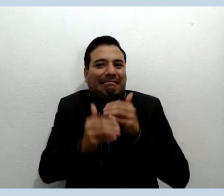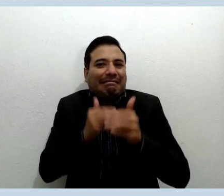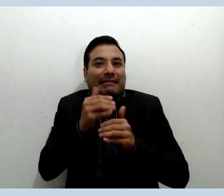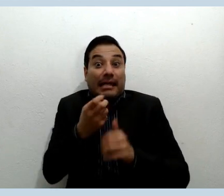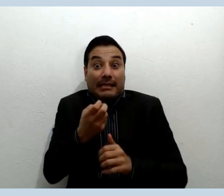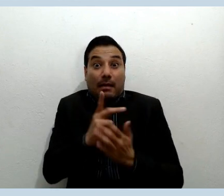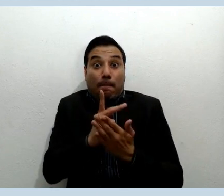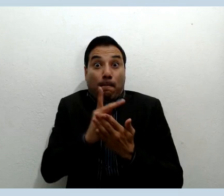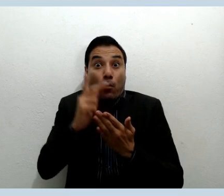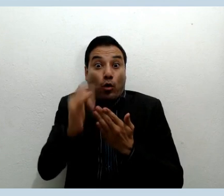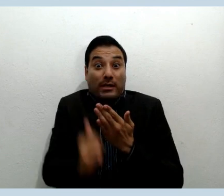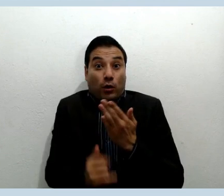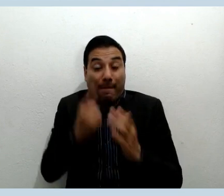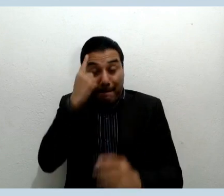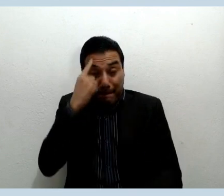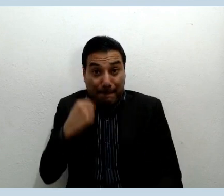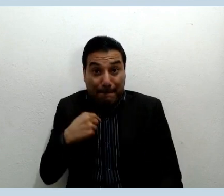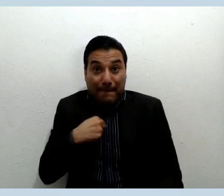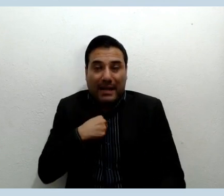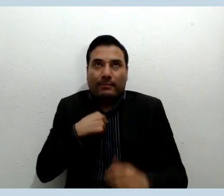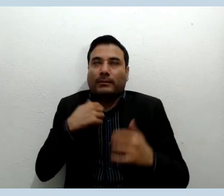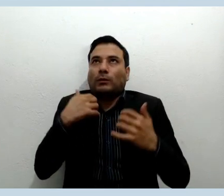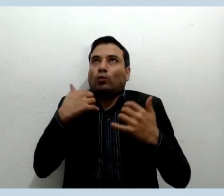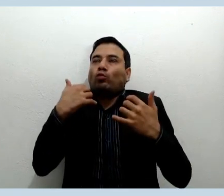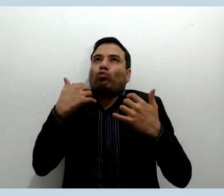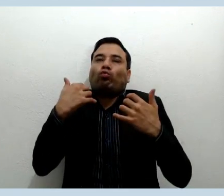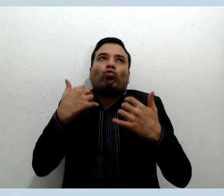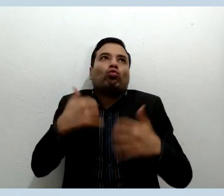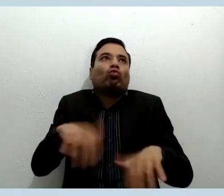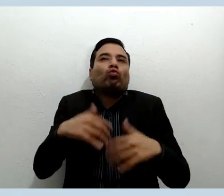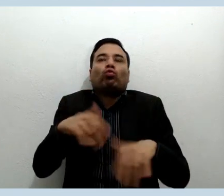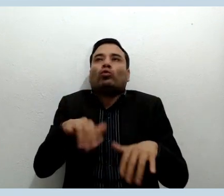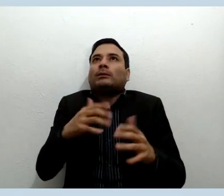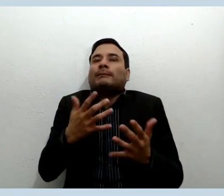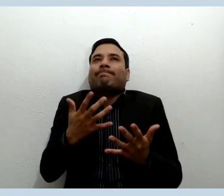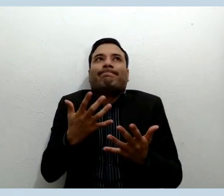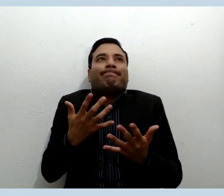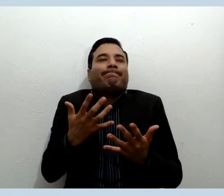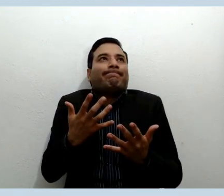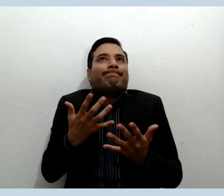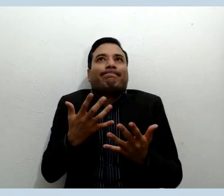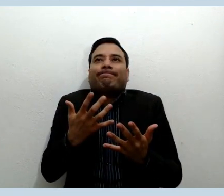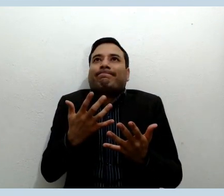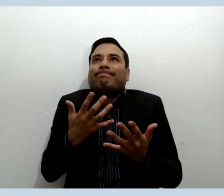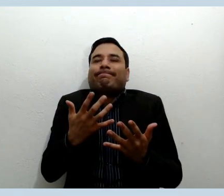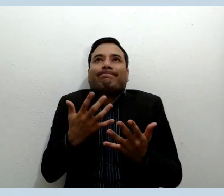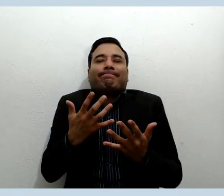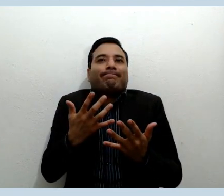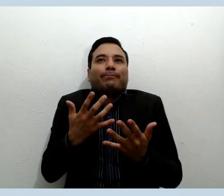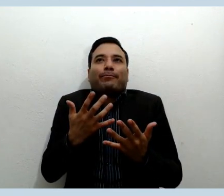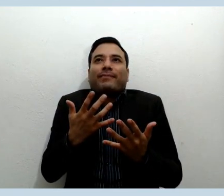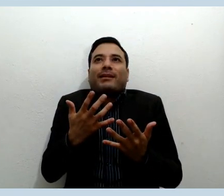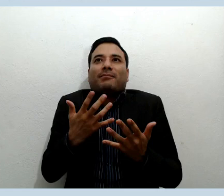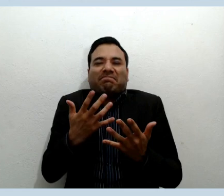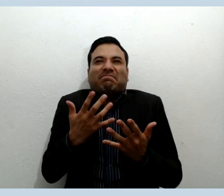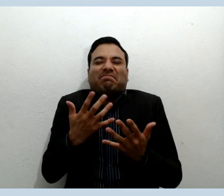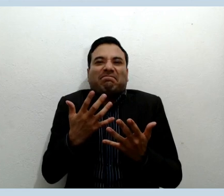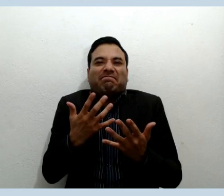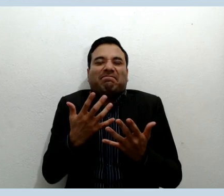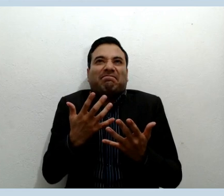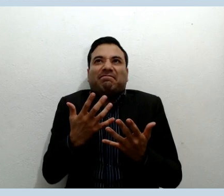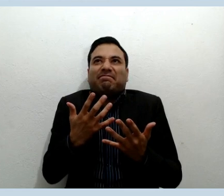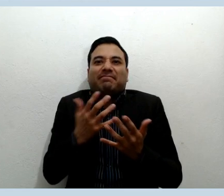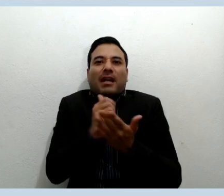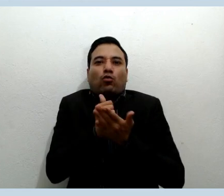mí significa mi mi agencia en en el bienestar de mi